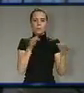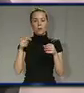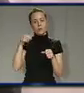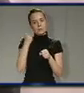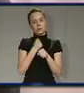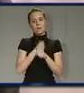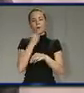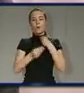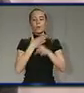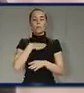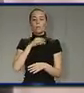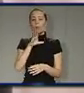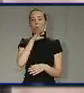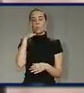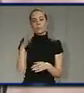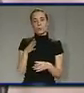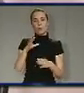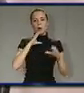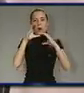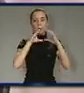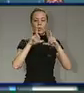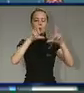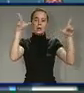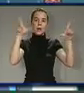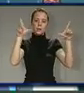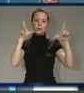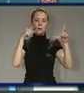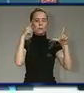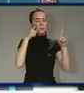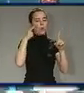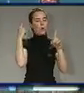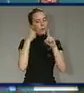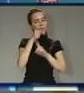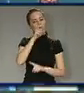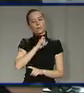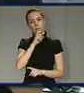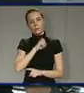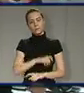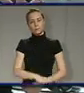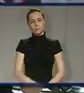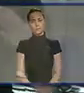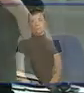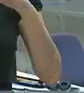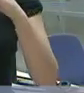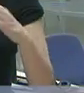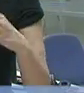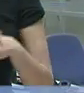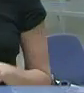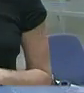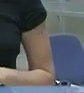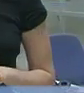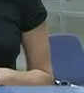este trabajo... ...y es que la comunicación a través de la televisión... ...es todo un reto para un intérprete como ellos. Que tenemos que...